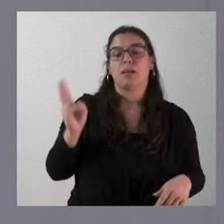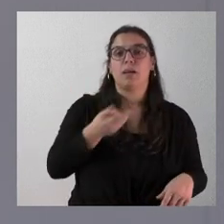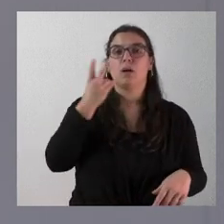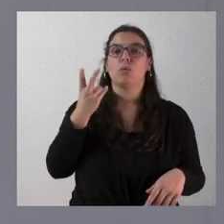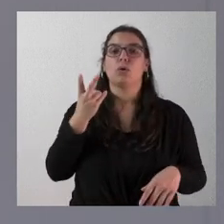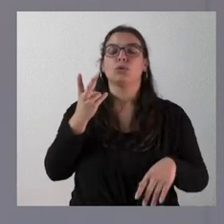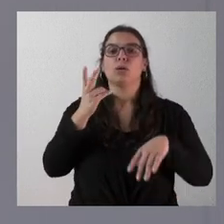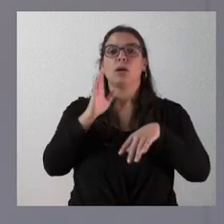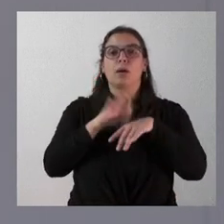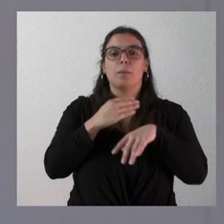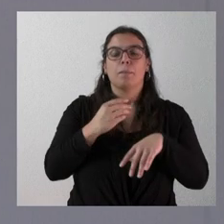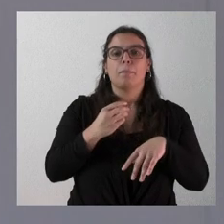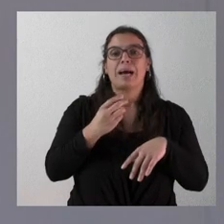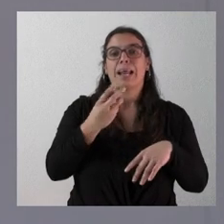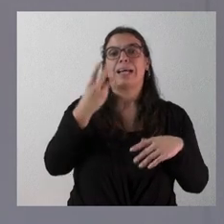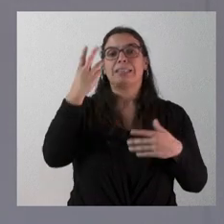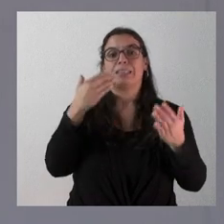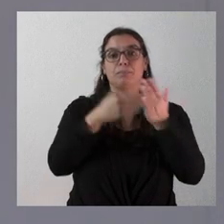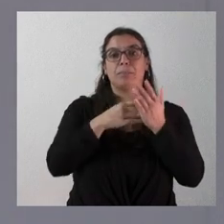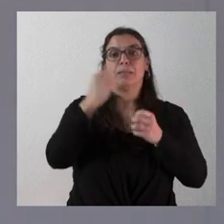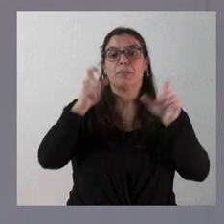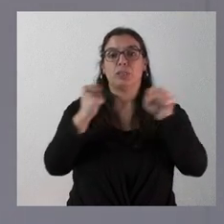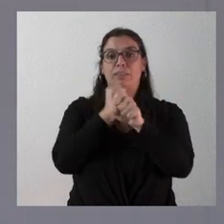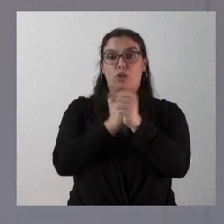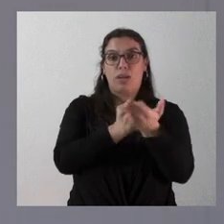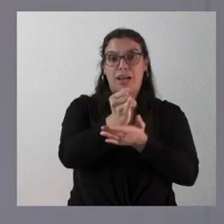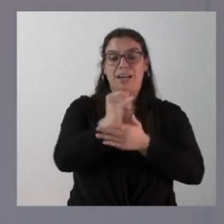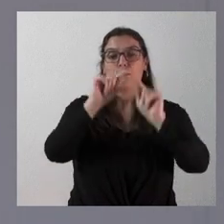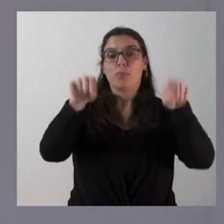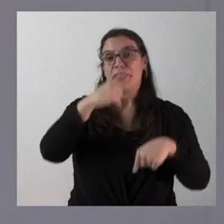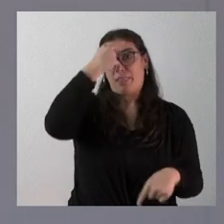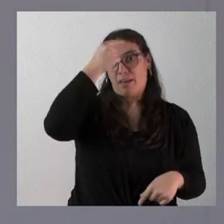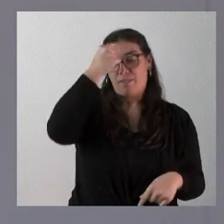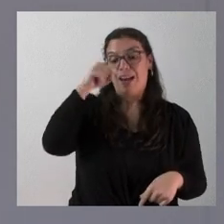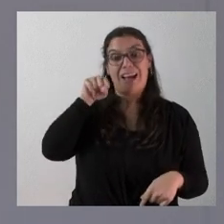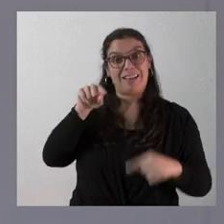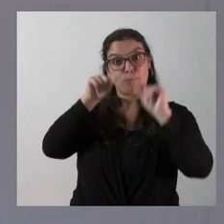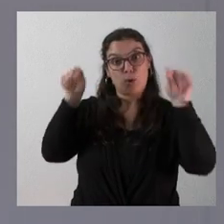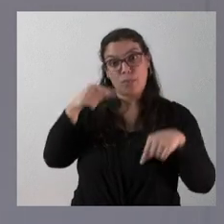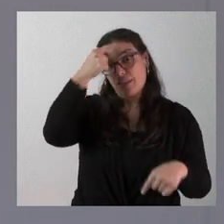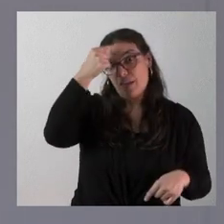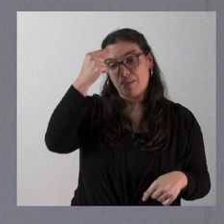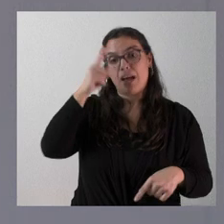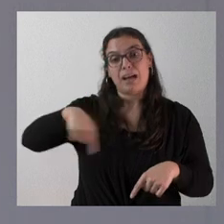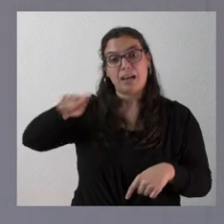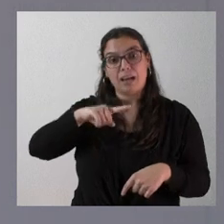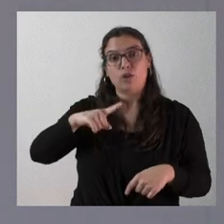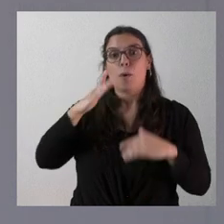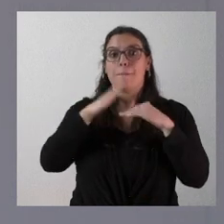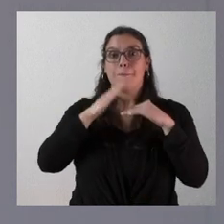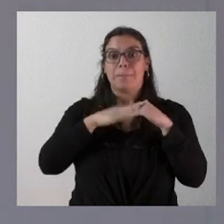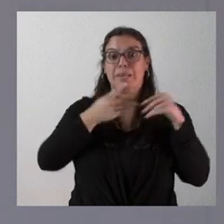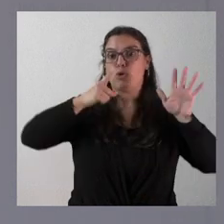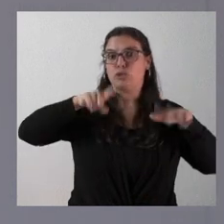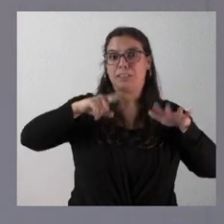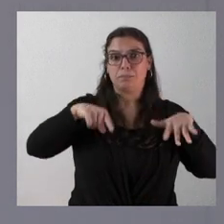de 300 de decir trabajadores agrarios en la provincia de Ávila saben ustedes que en esta provincia es donde los trabajadores no llegan a ese mínimo de seis